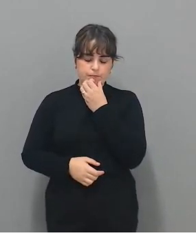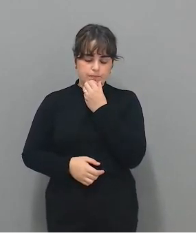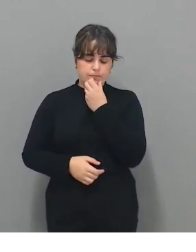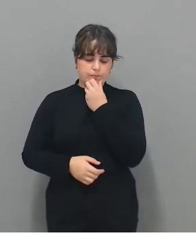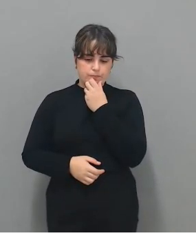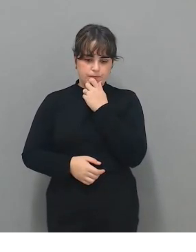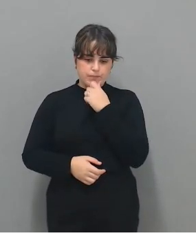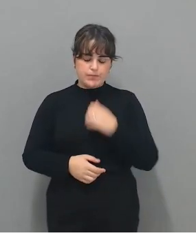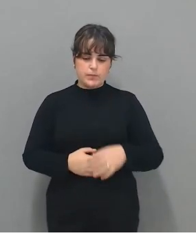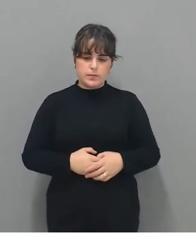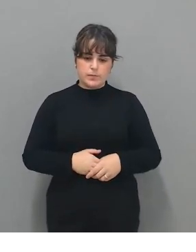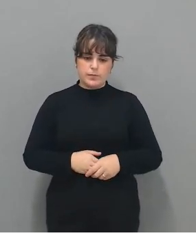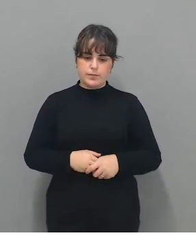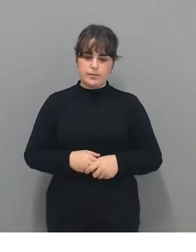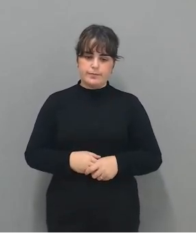Gracias.